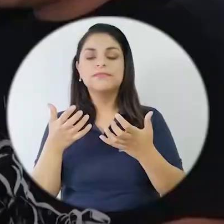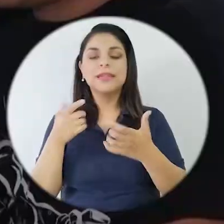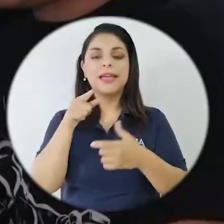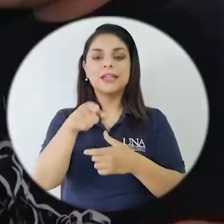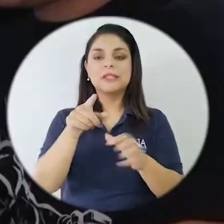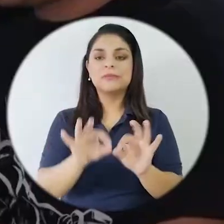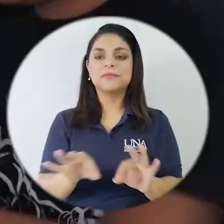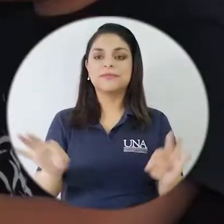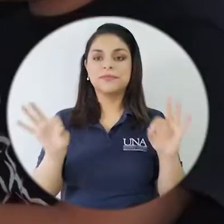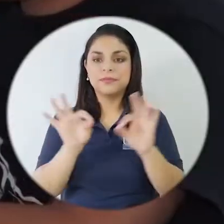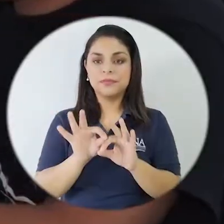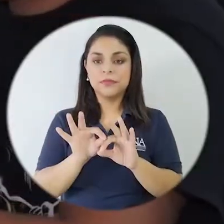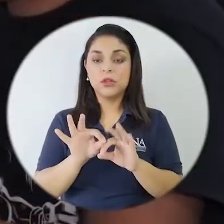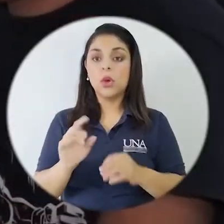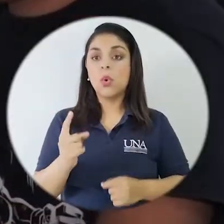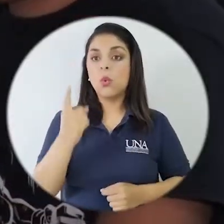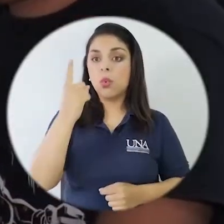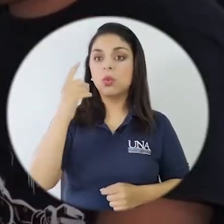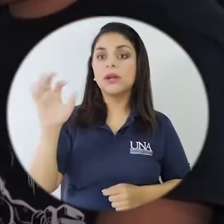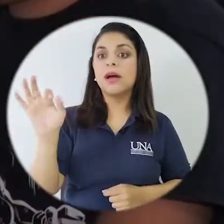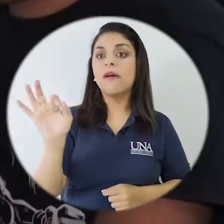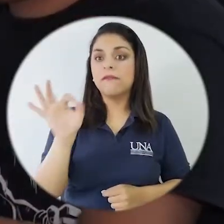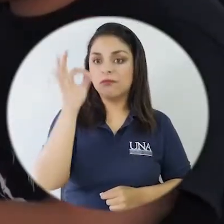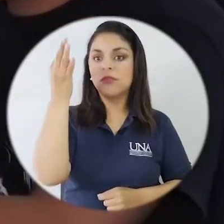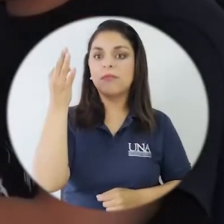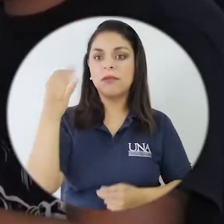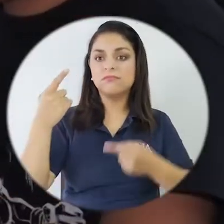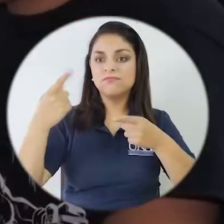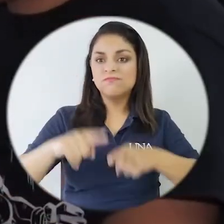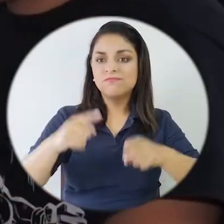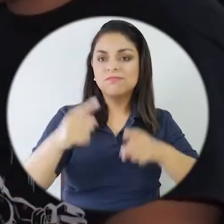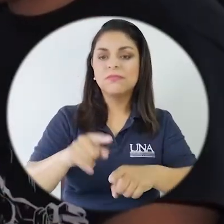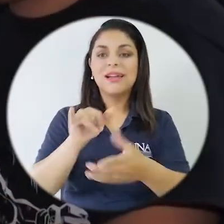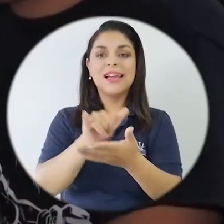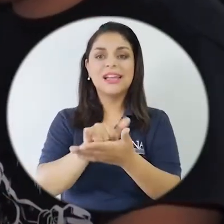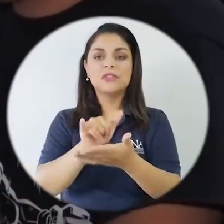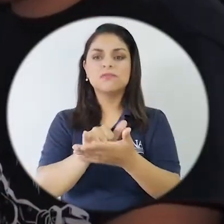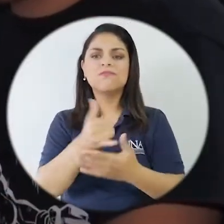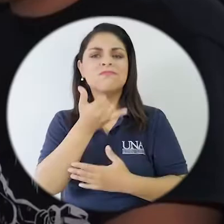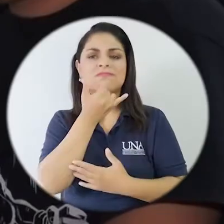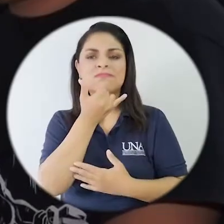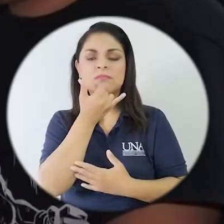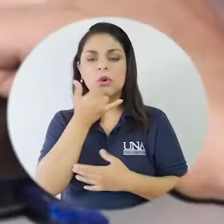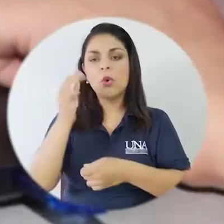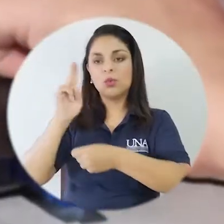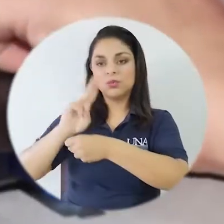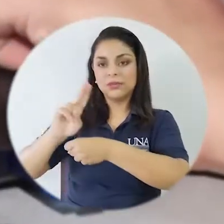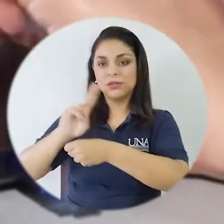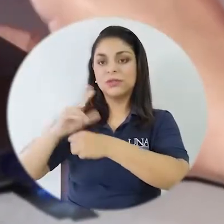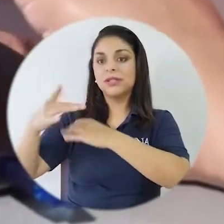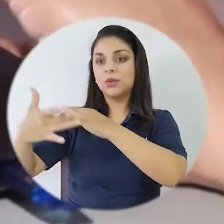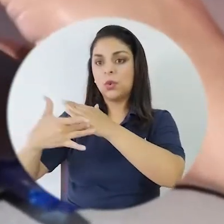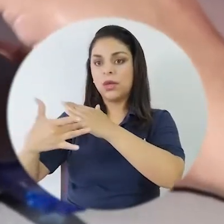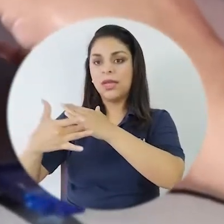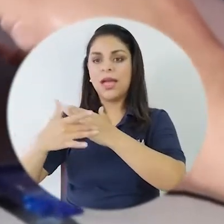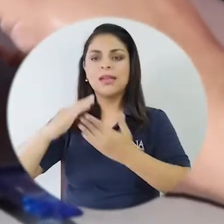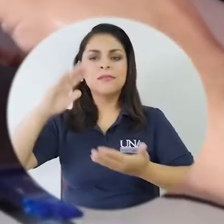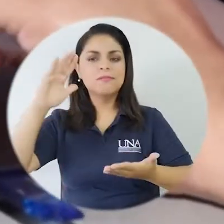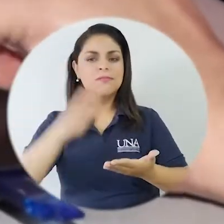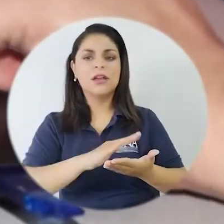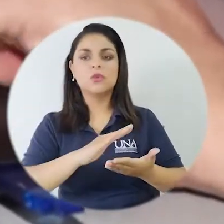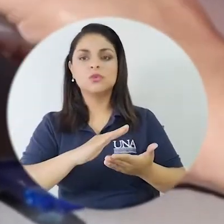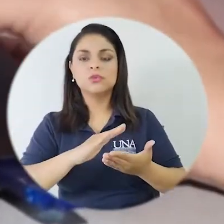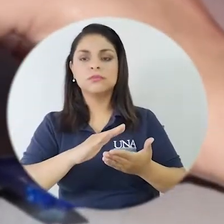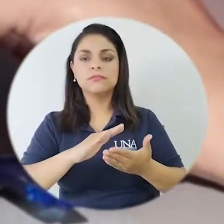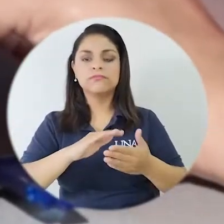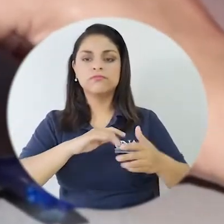formas que incidía en eso tenía que ver con la utilización de la tecnología y la reducción de la movilidad de las personas. Desde